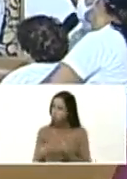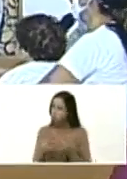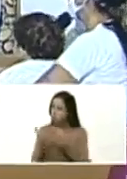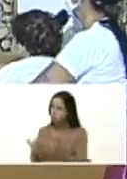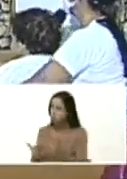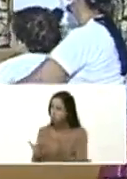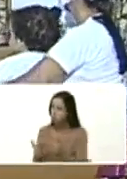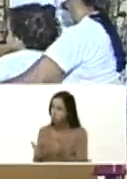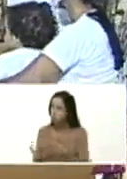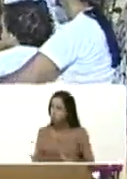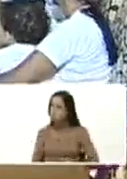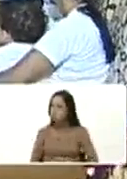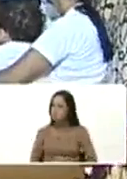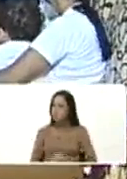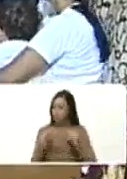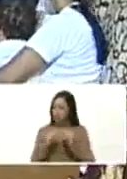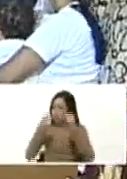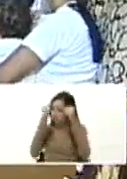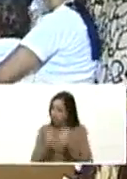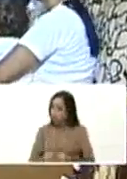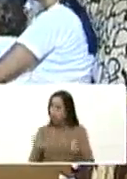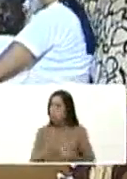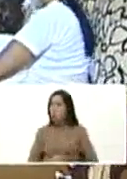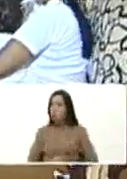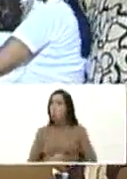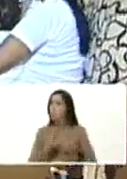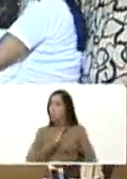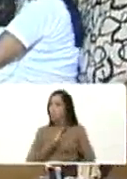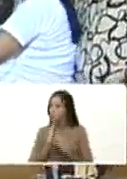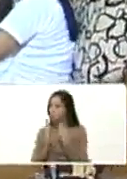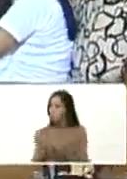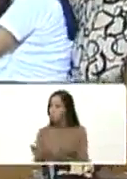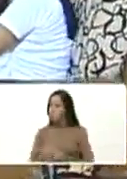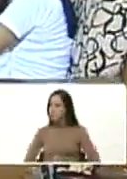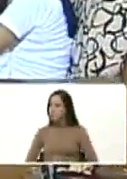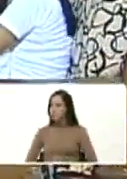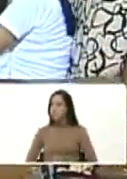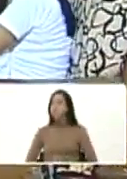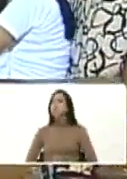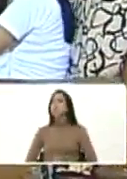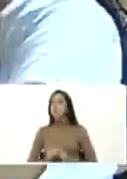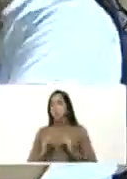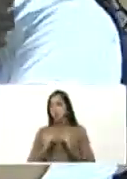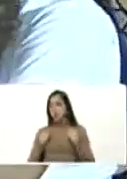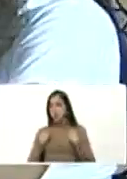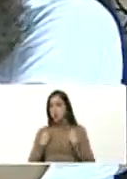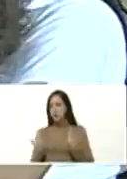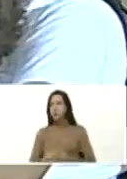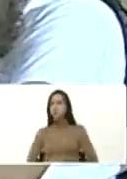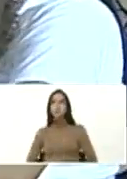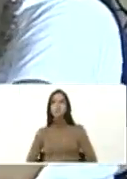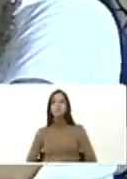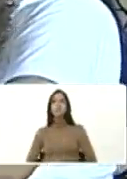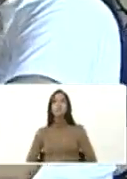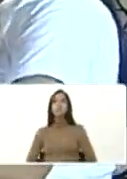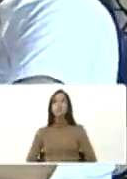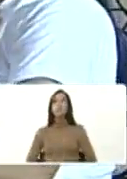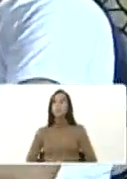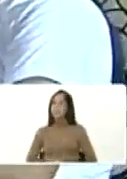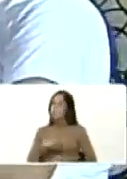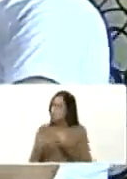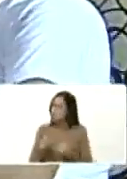techo seguro, tu techo propio y tu propiedad, tu hogar. ¿Cómo